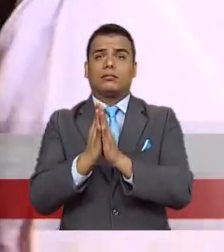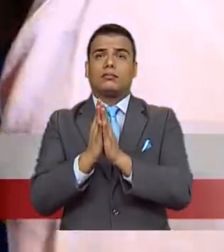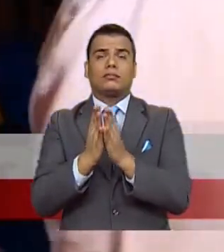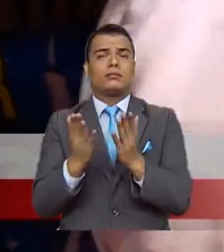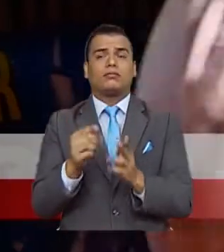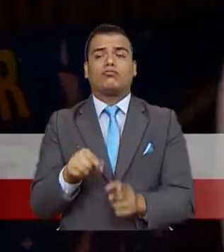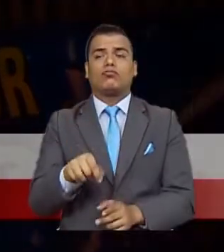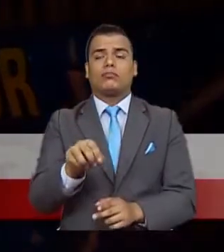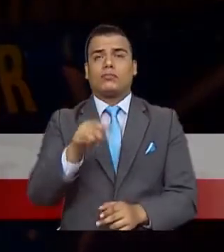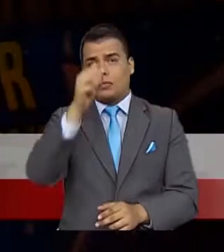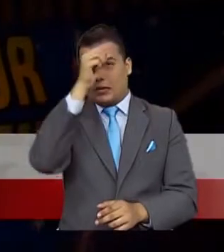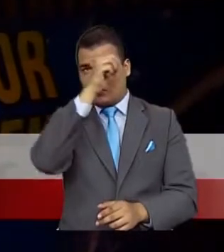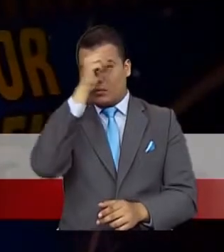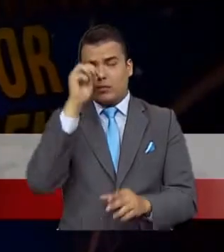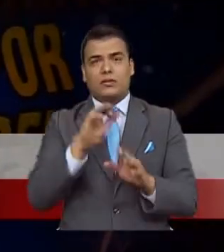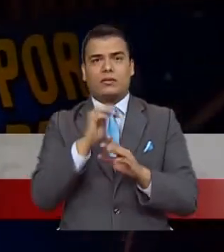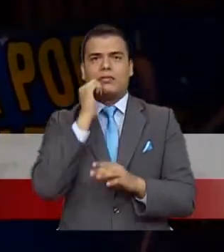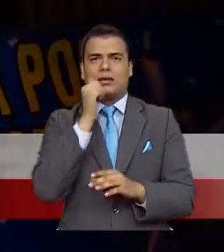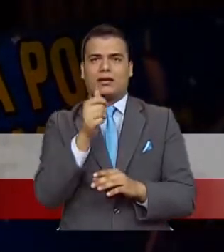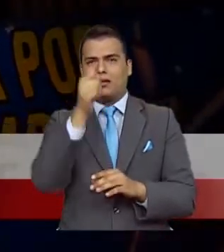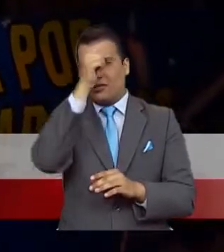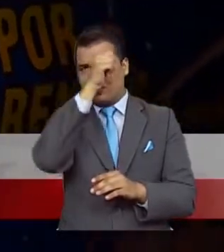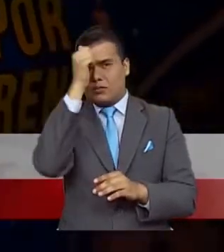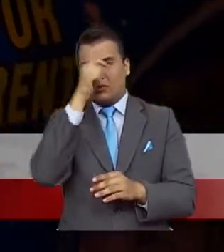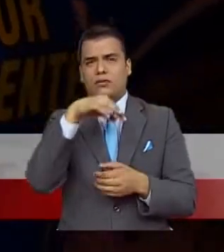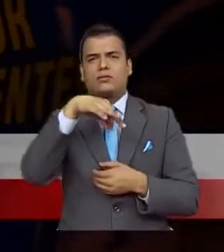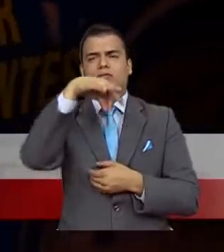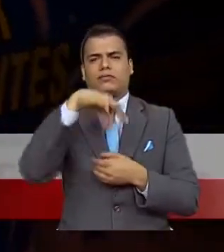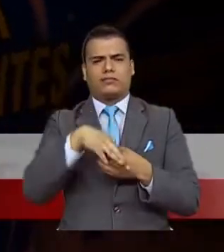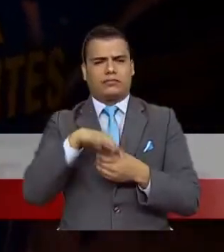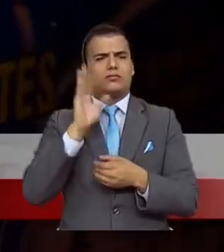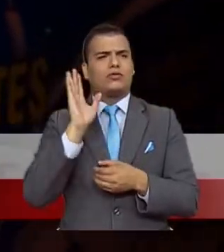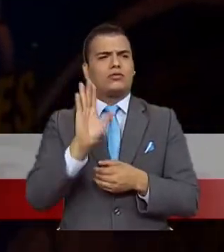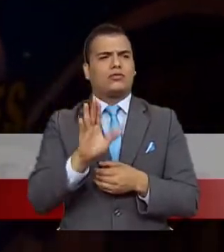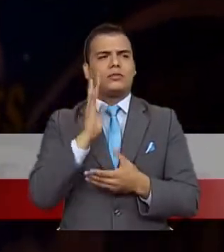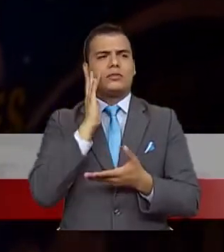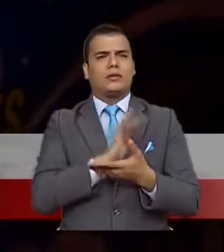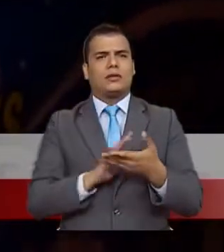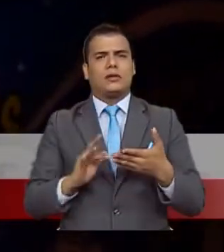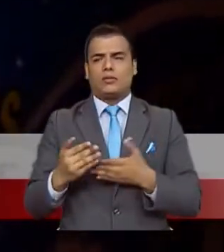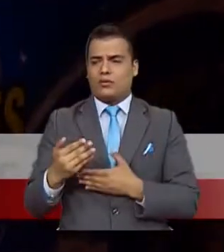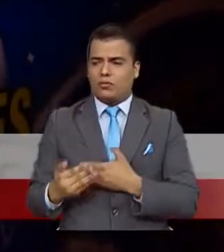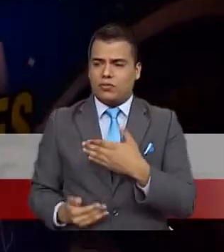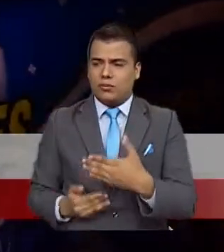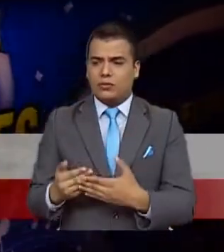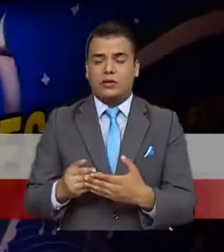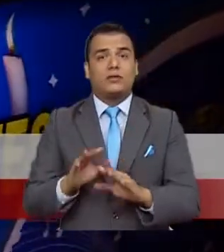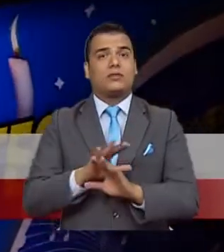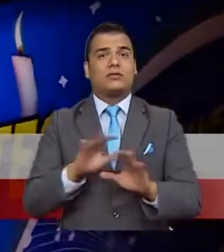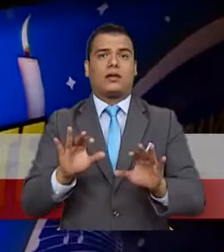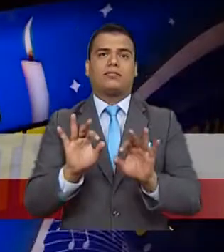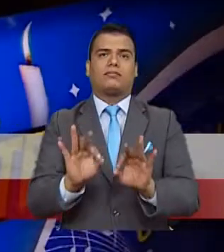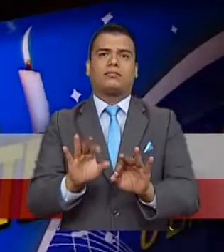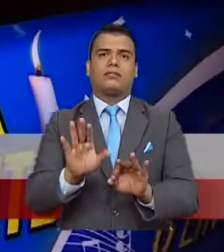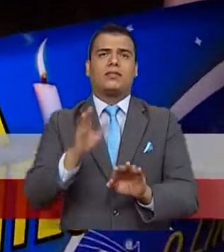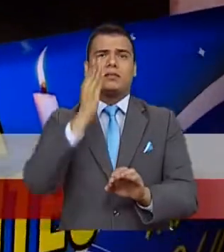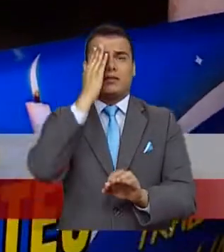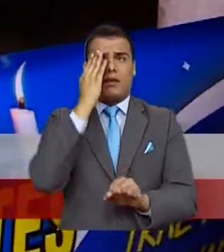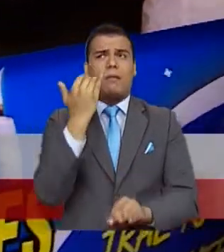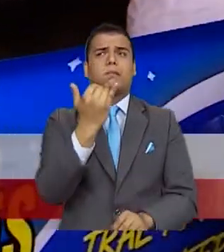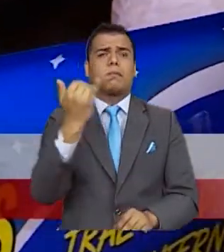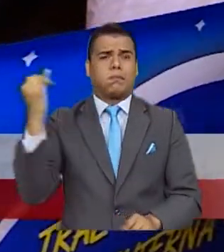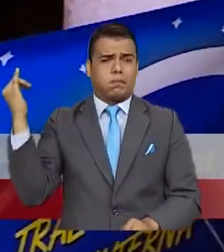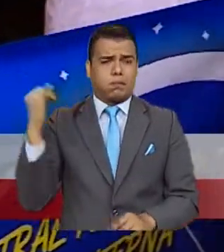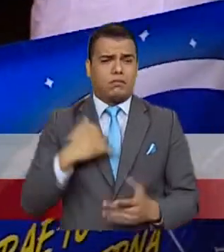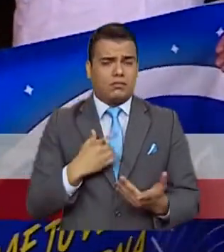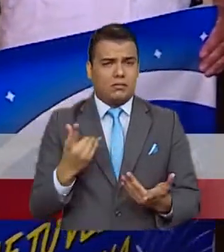el próximo domingo vayan, mañana domingo vayan unas elecciones transparentes, ya que hemos visto que hay muchas